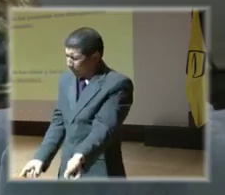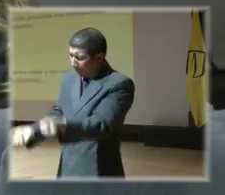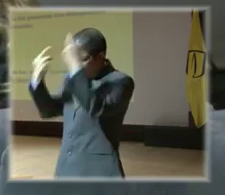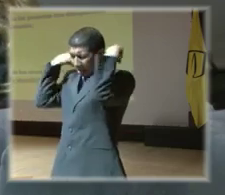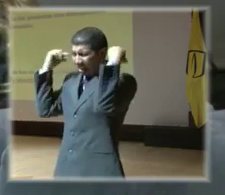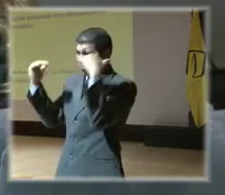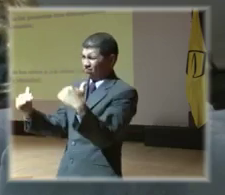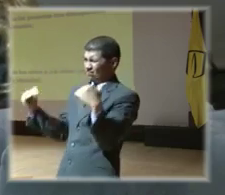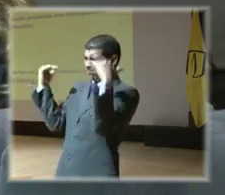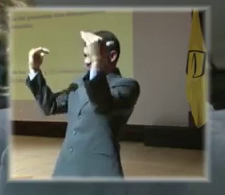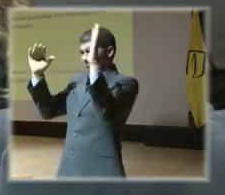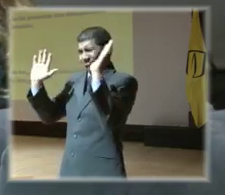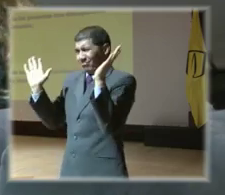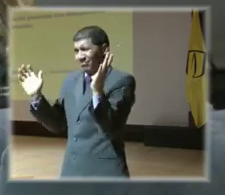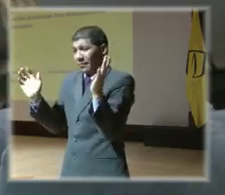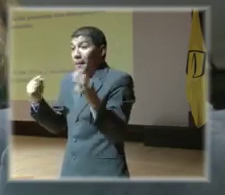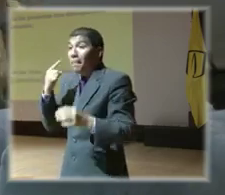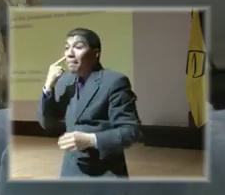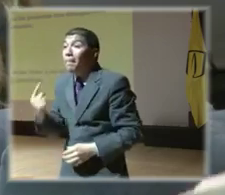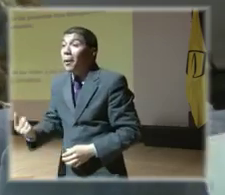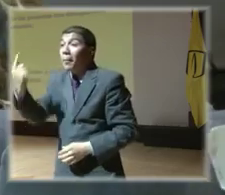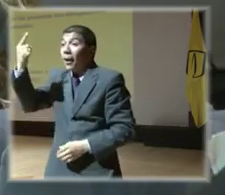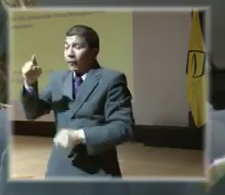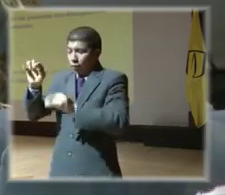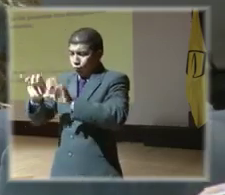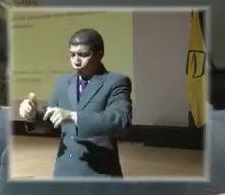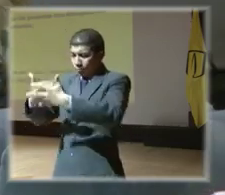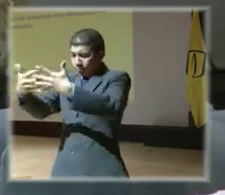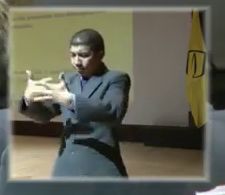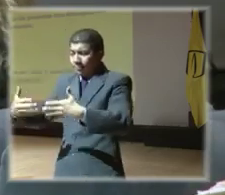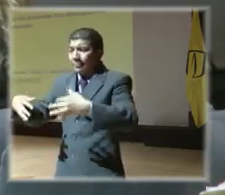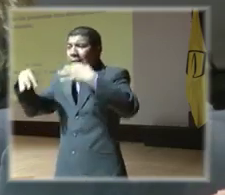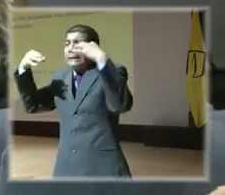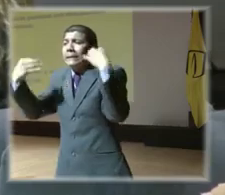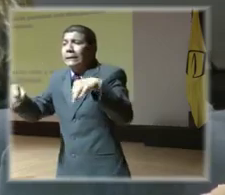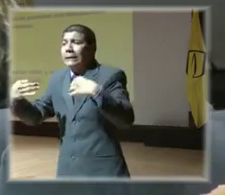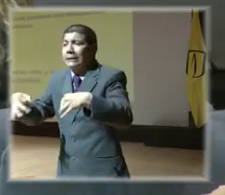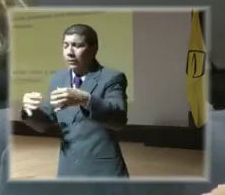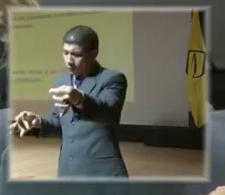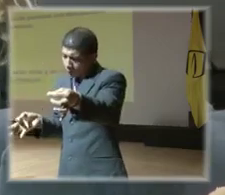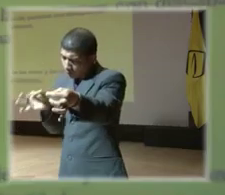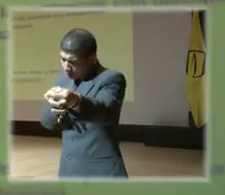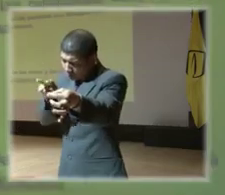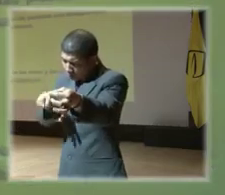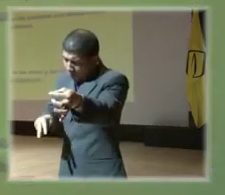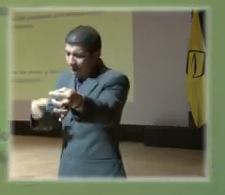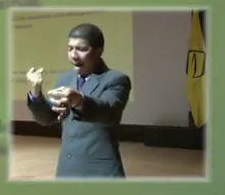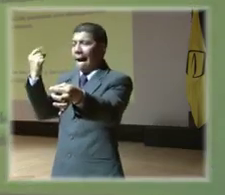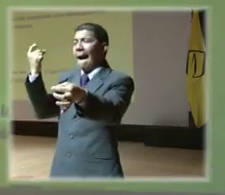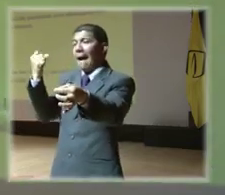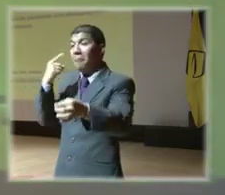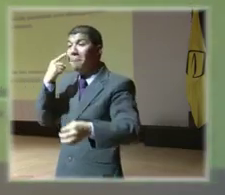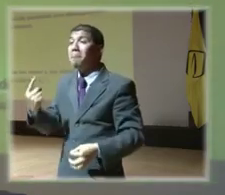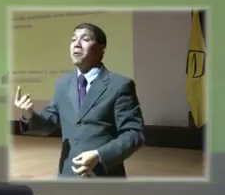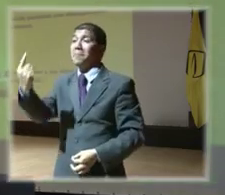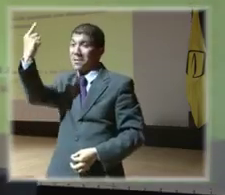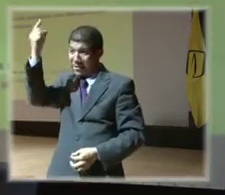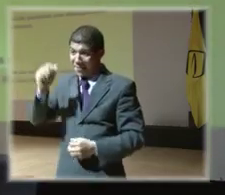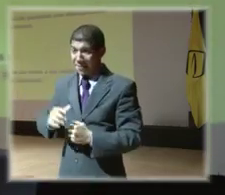Mario, ¿Mario era qué cosa? Aldair. Ricardo Aldair, tienes razón, ¿no? Y a partir de ahí habla con un lenguaje